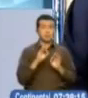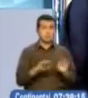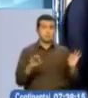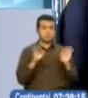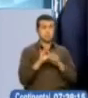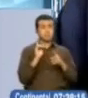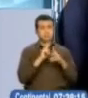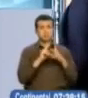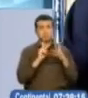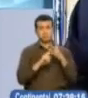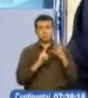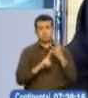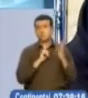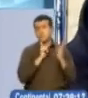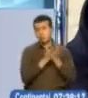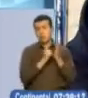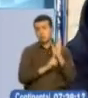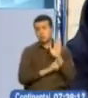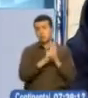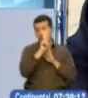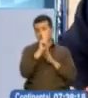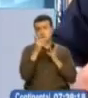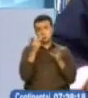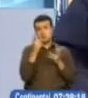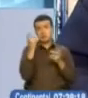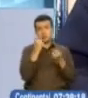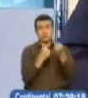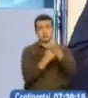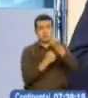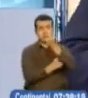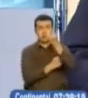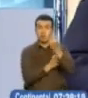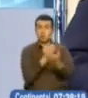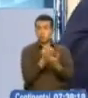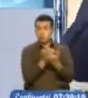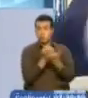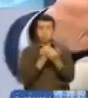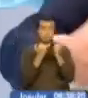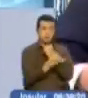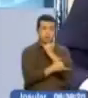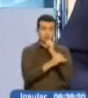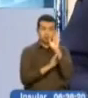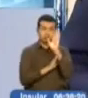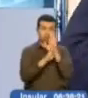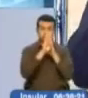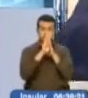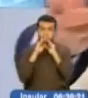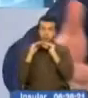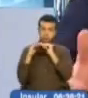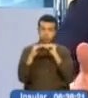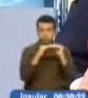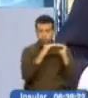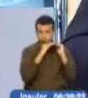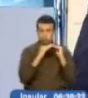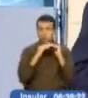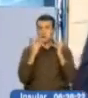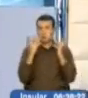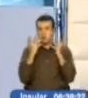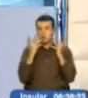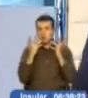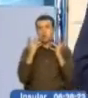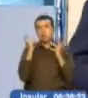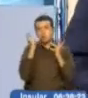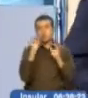importantes, evidentemente, para el desarrollo. Hay que fortalecer la economía de un país para poder distribuir riqueza. No se puede distribuir riqueza sin que